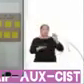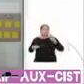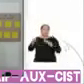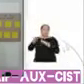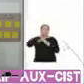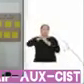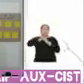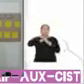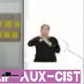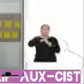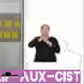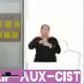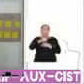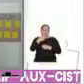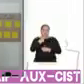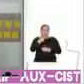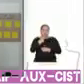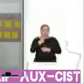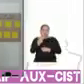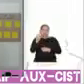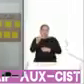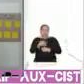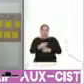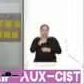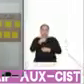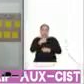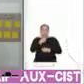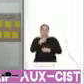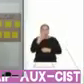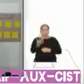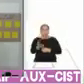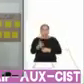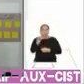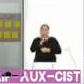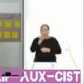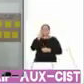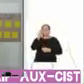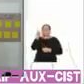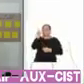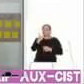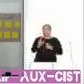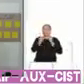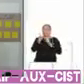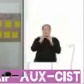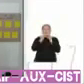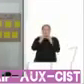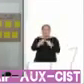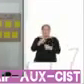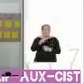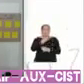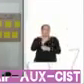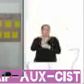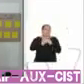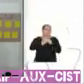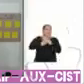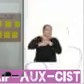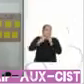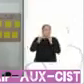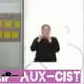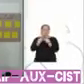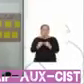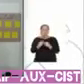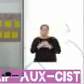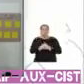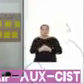entrenamiento. Y yo, la verdad es que me gustaría ser mucho como esas personas que han seguido su pasión en